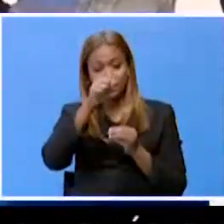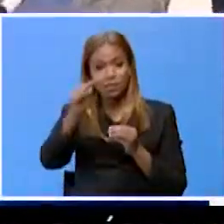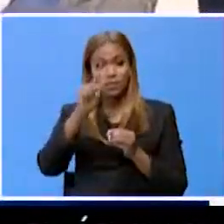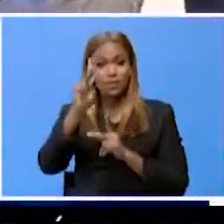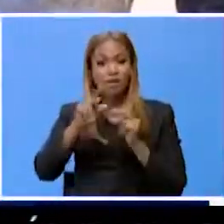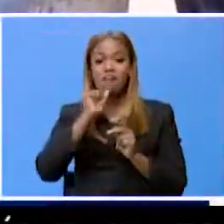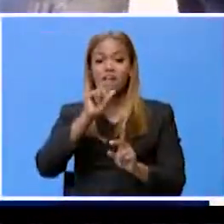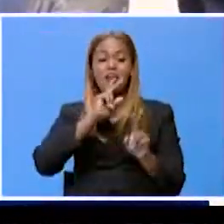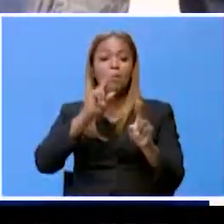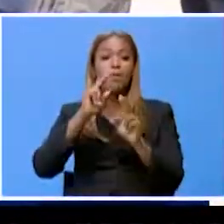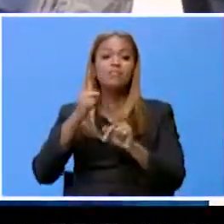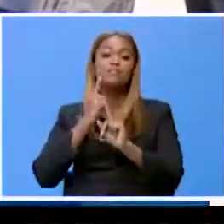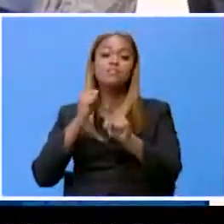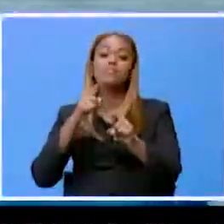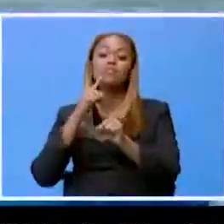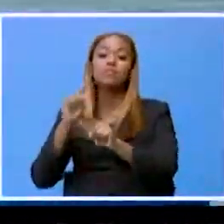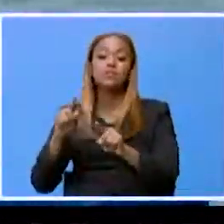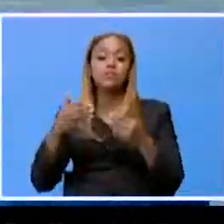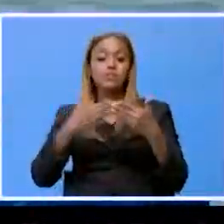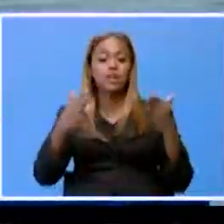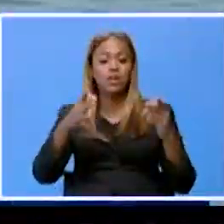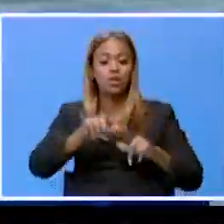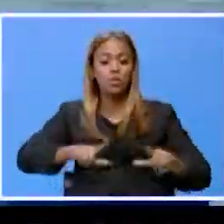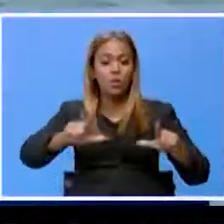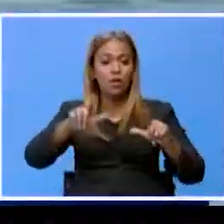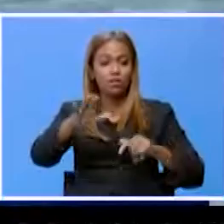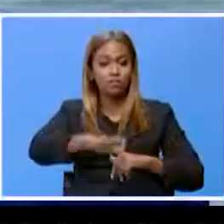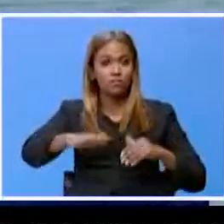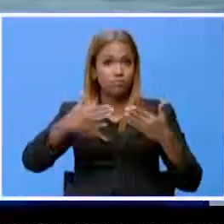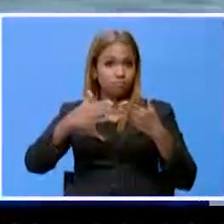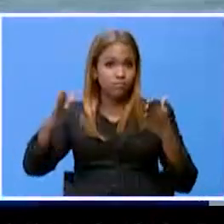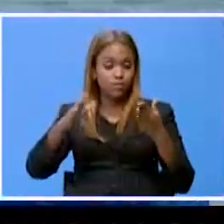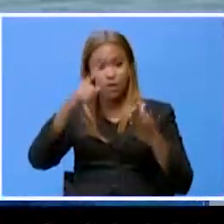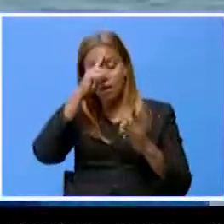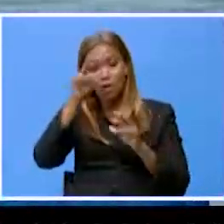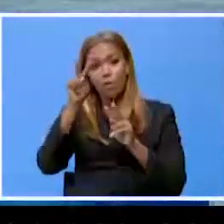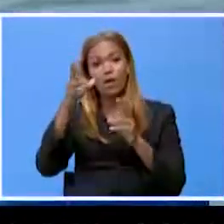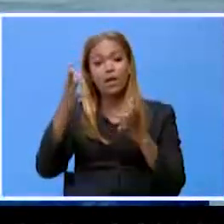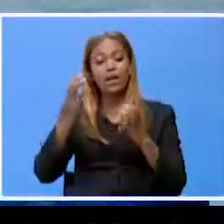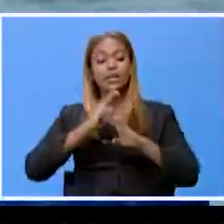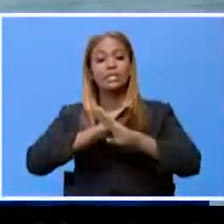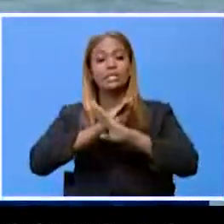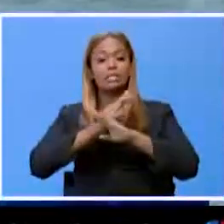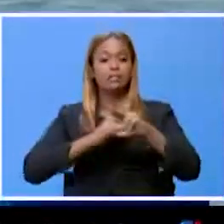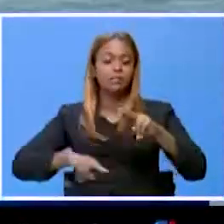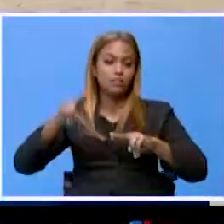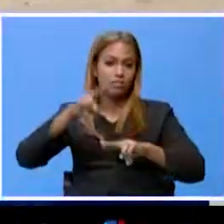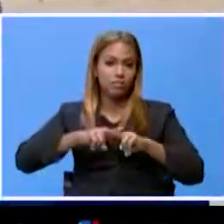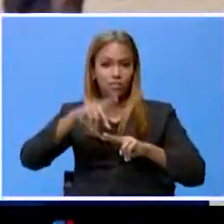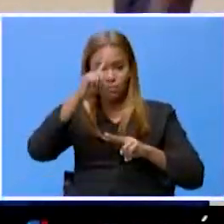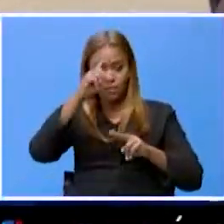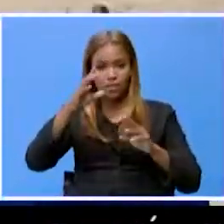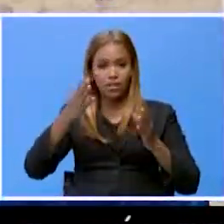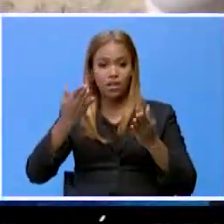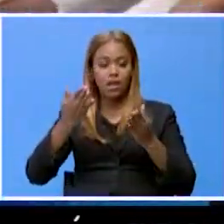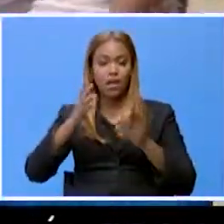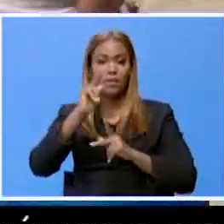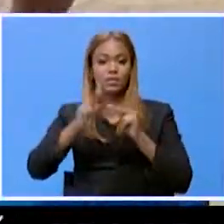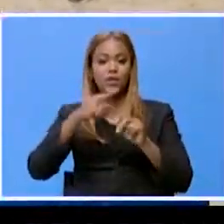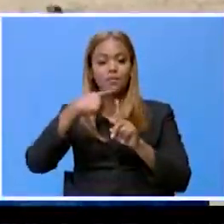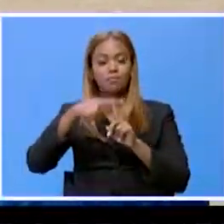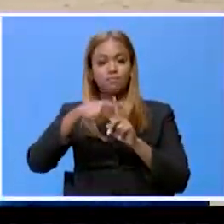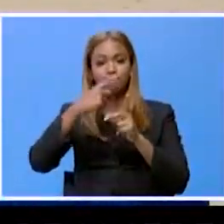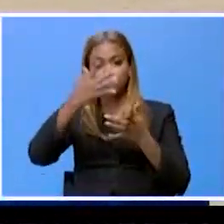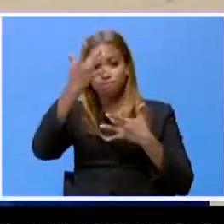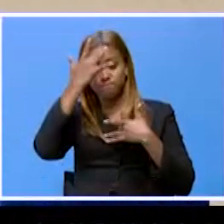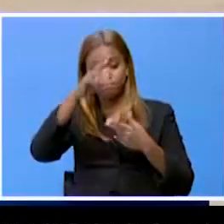las disposiciones oficiales en los lugares públicos, con miras a evitar un incremento en la curva de positividad